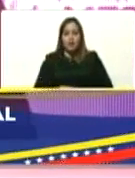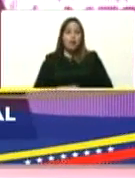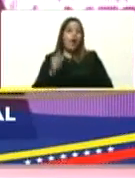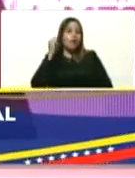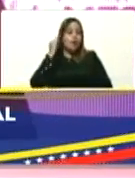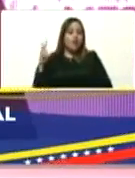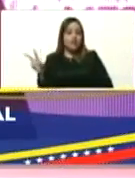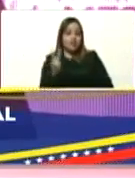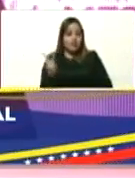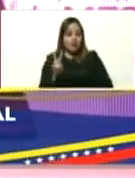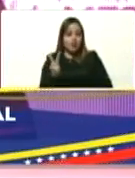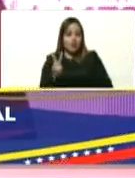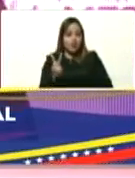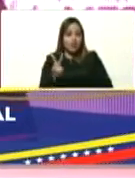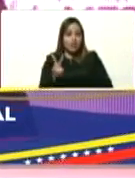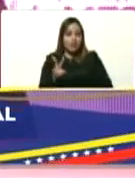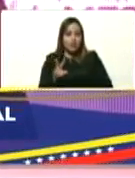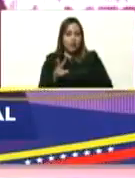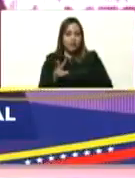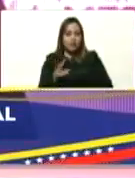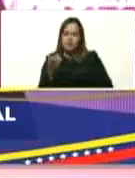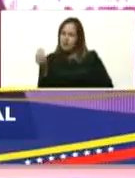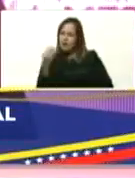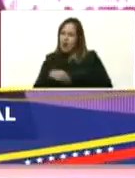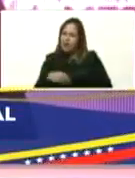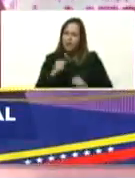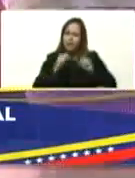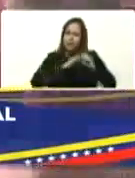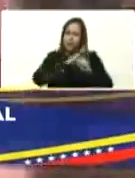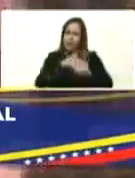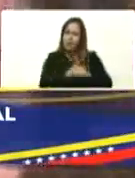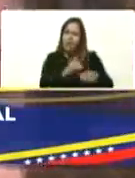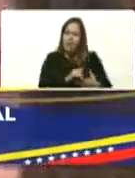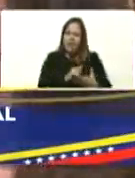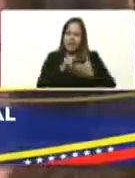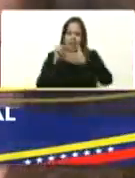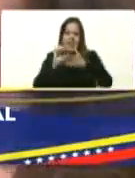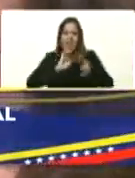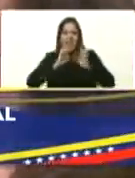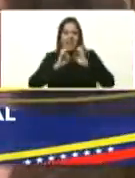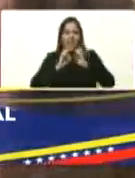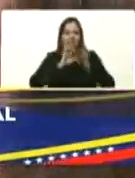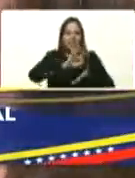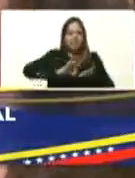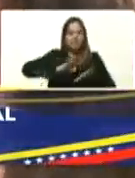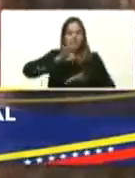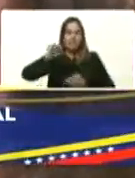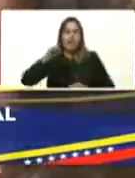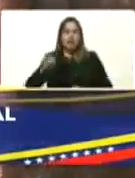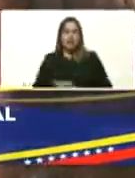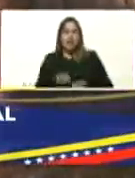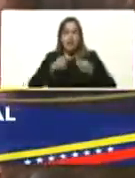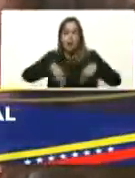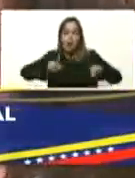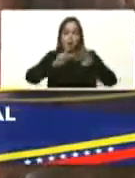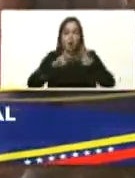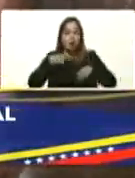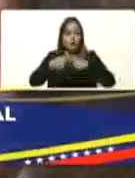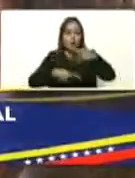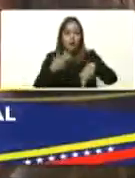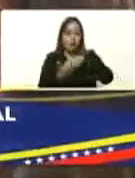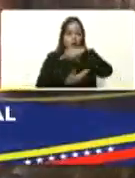mujer se consolide como la vanguardia ética, espiritual, moral de los